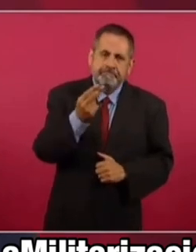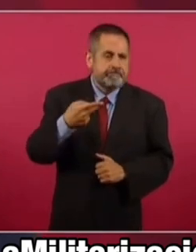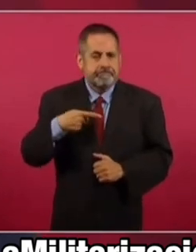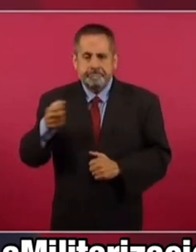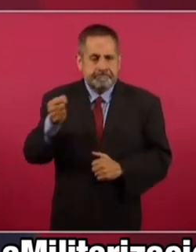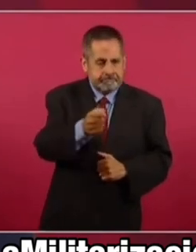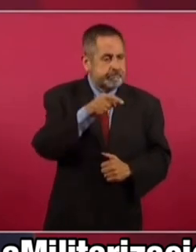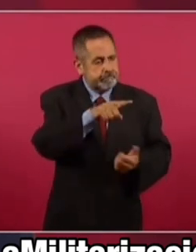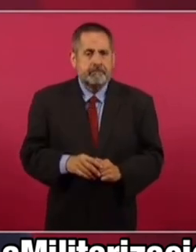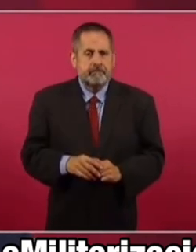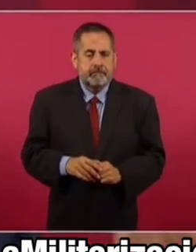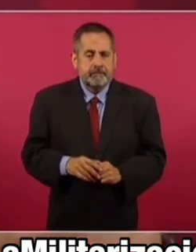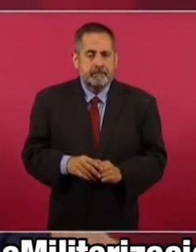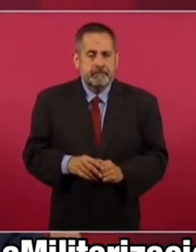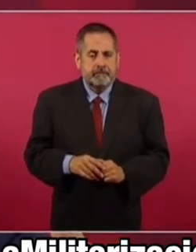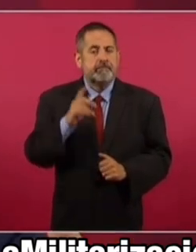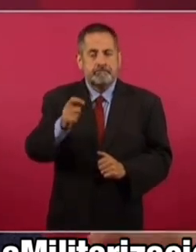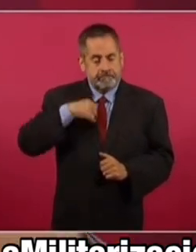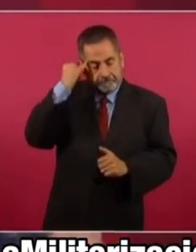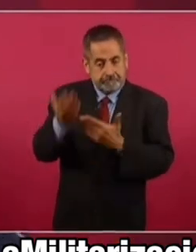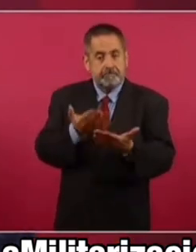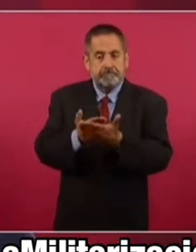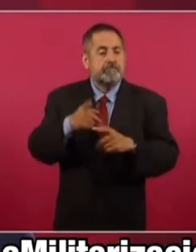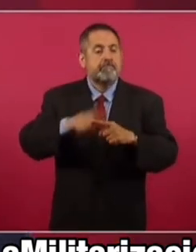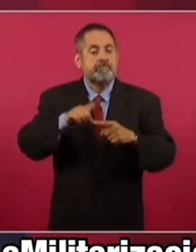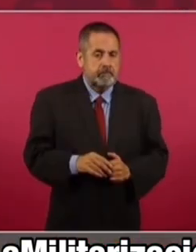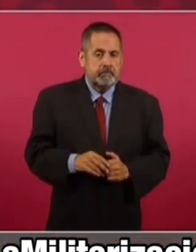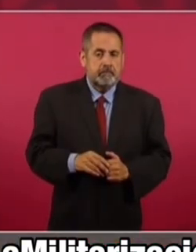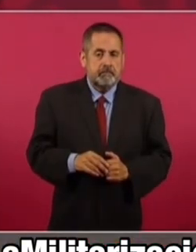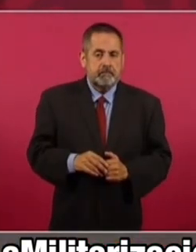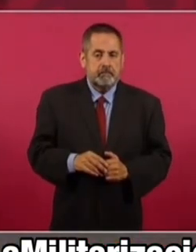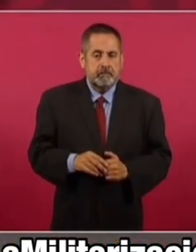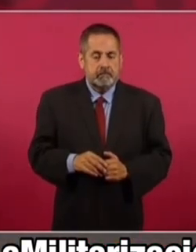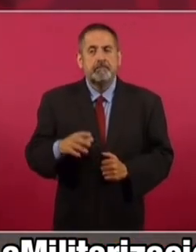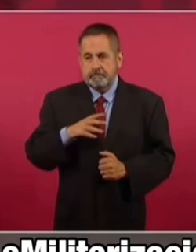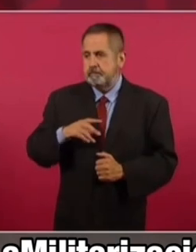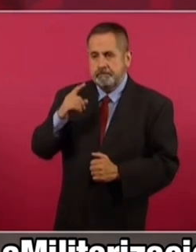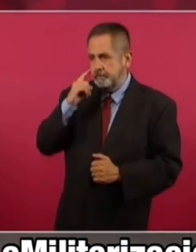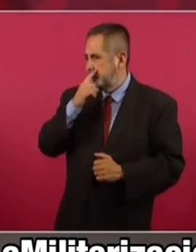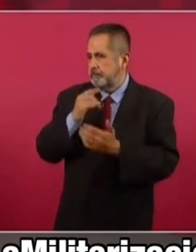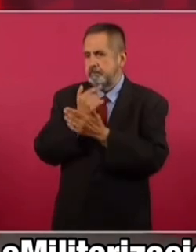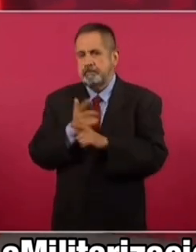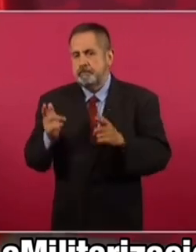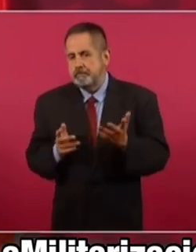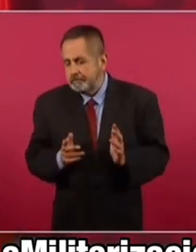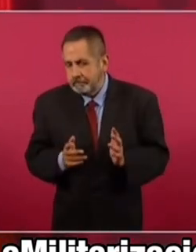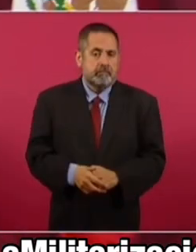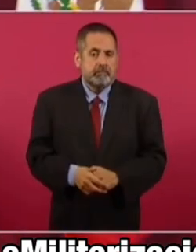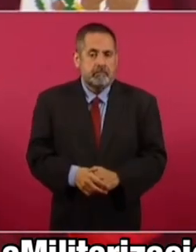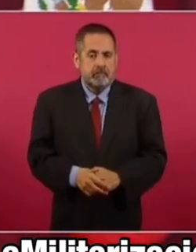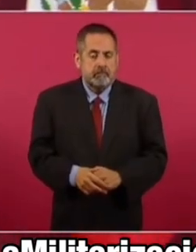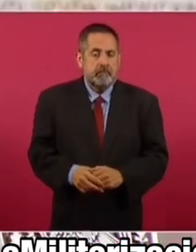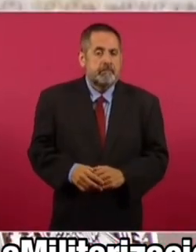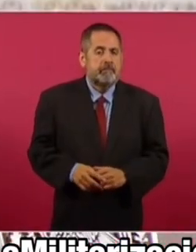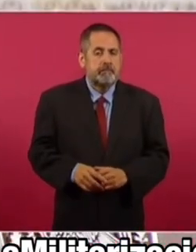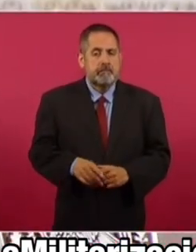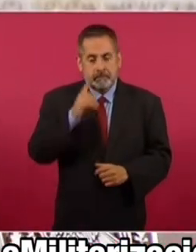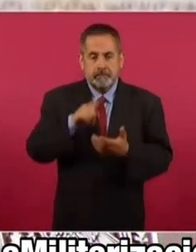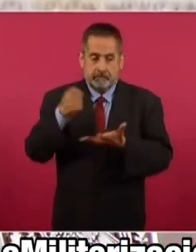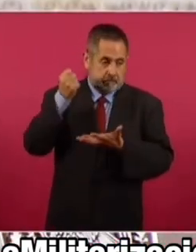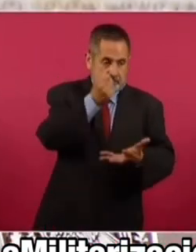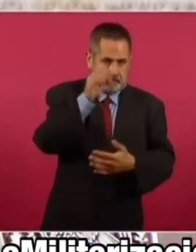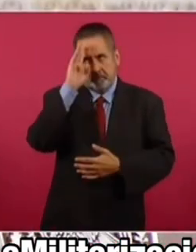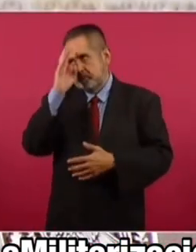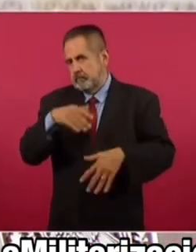honesta. Lo que estamos planteando es que los elige el pueblo. Hay democracia a pesar de ellos, y la situación del